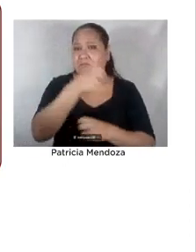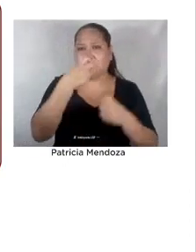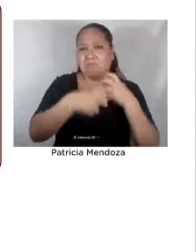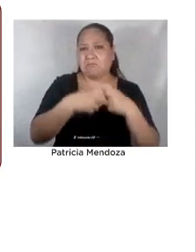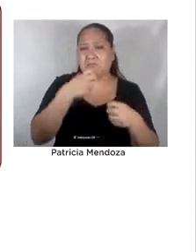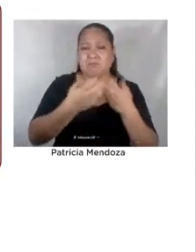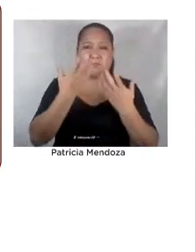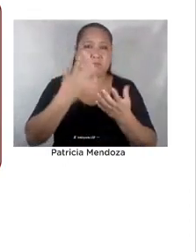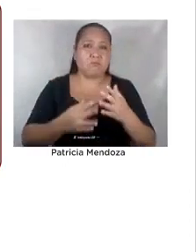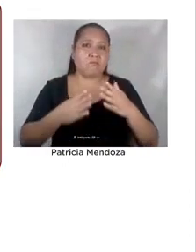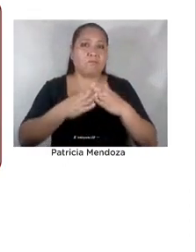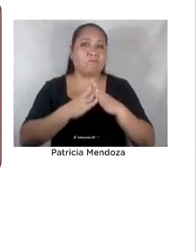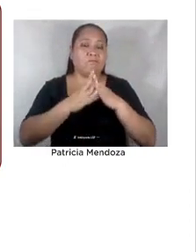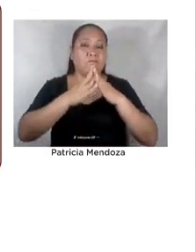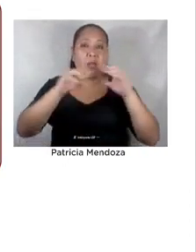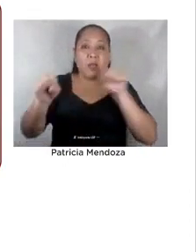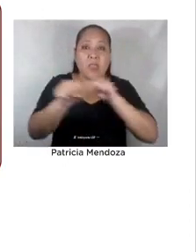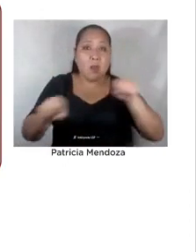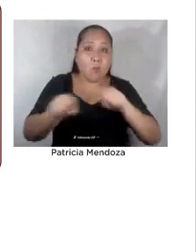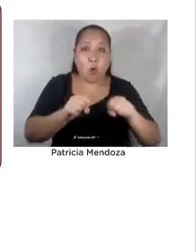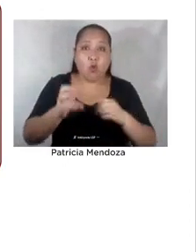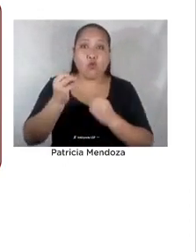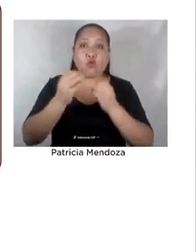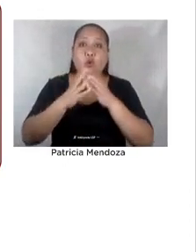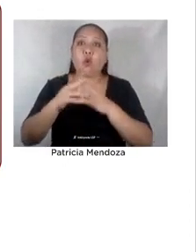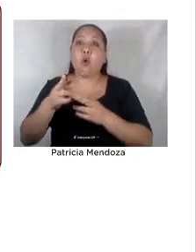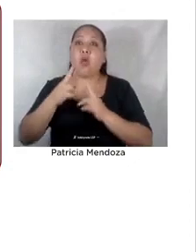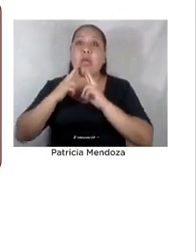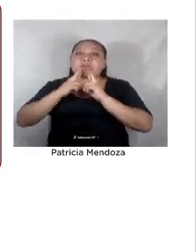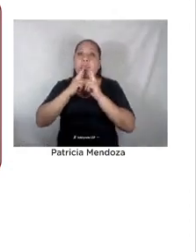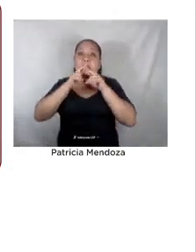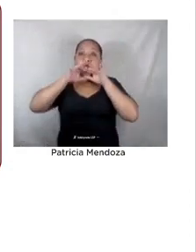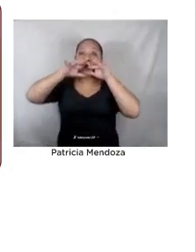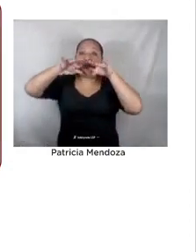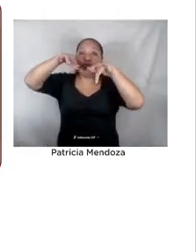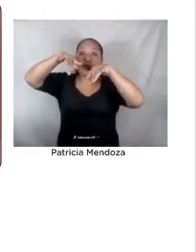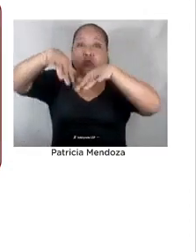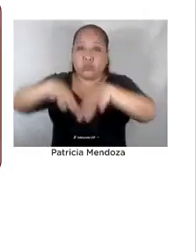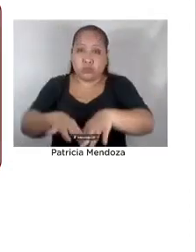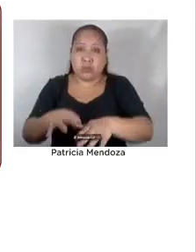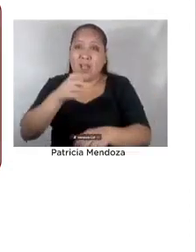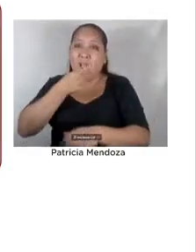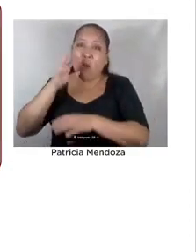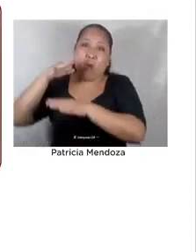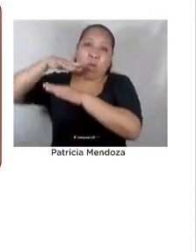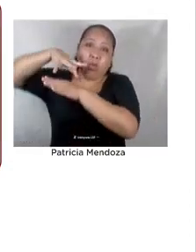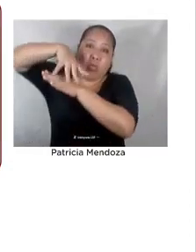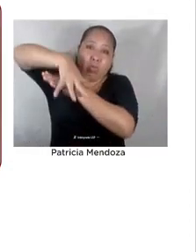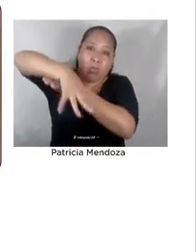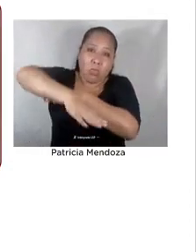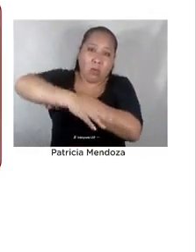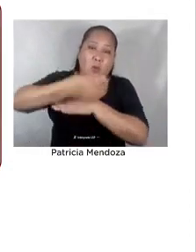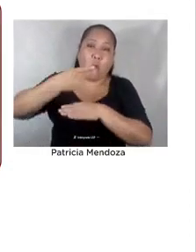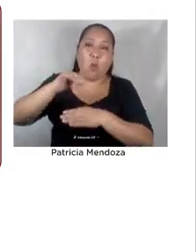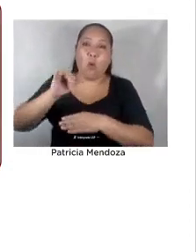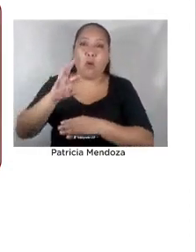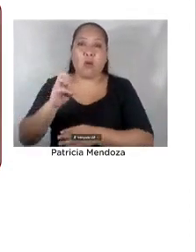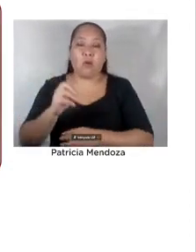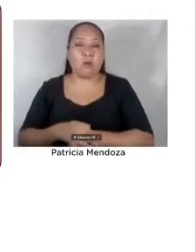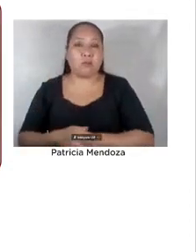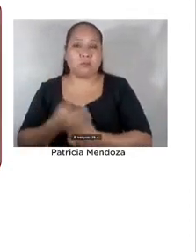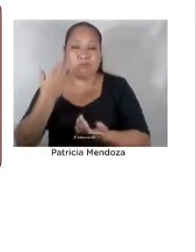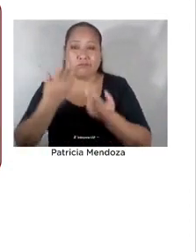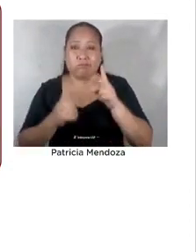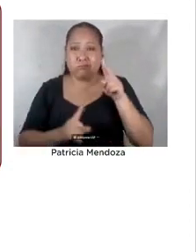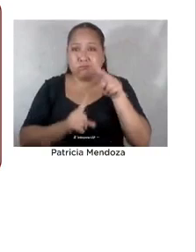naturales, terremotos, huaicos, etc., es muy probable que algo que ocurra es que salgan a reducir